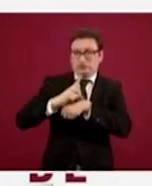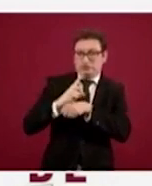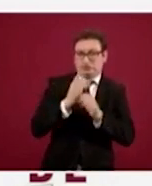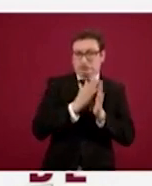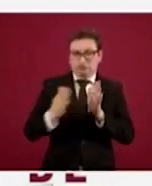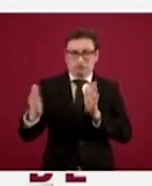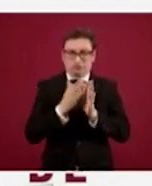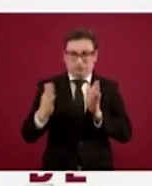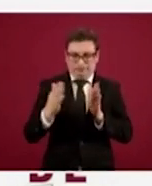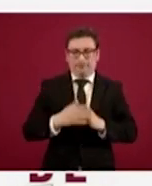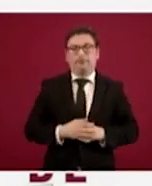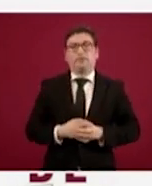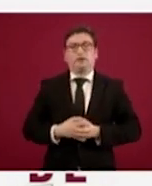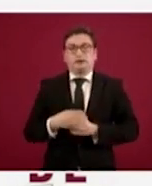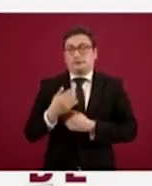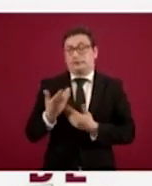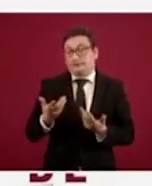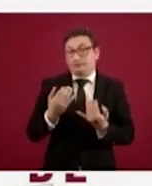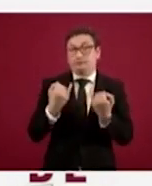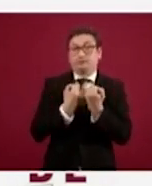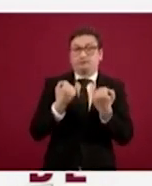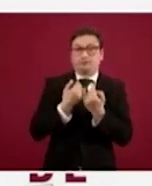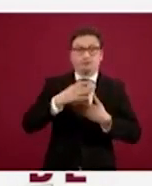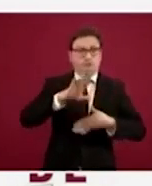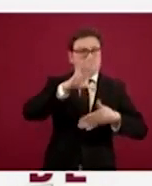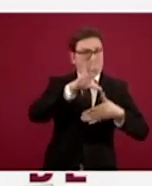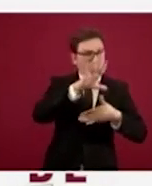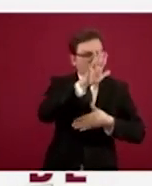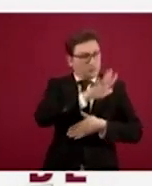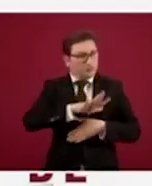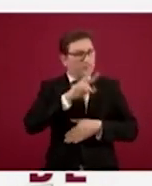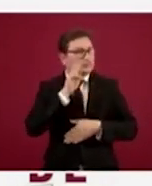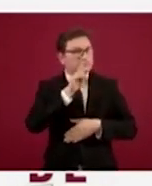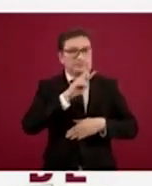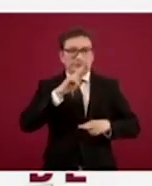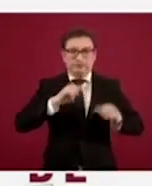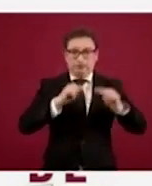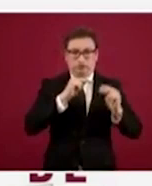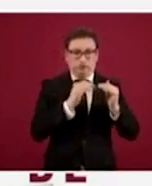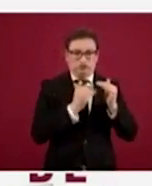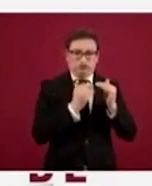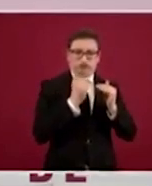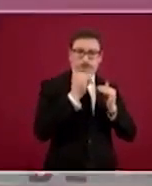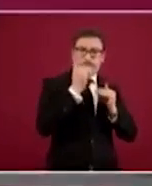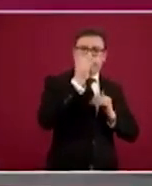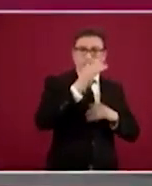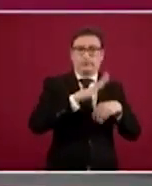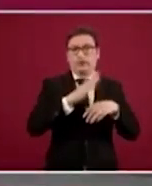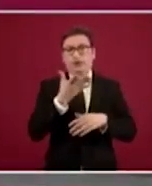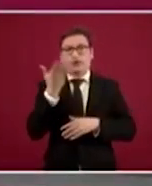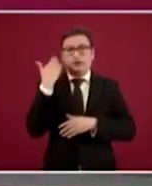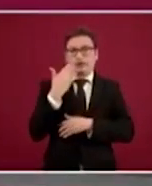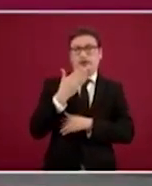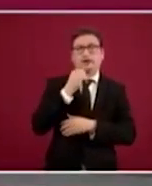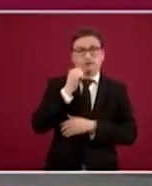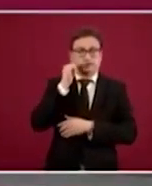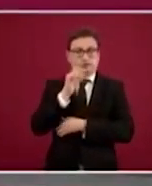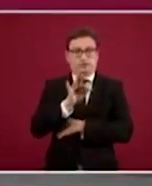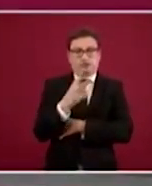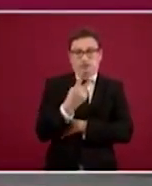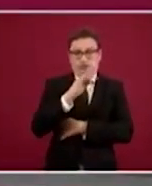mientras que en la región de las américas continúa incrementando y estamos en alrededor del 42 por ciento